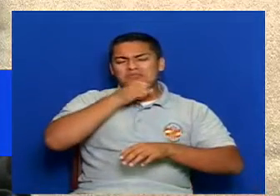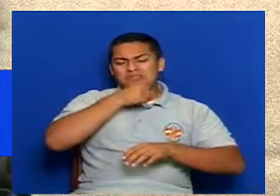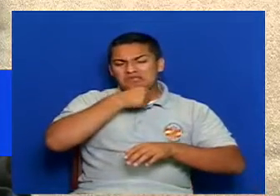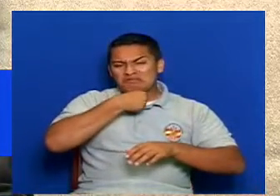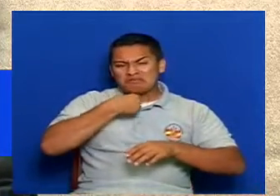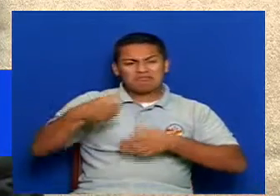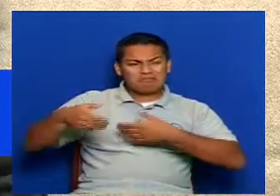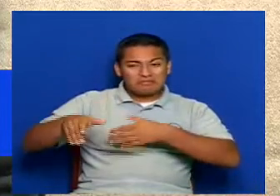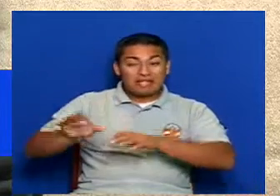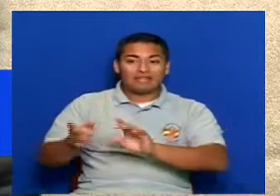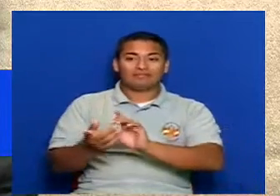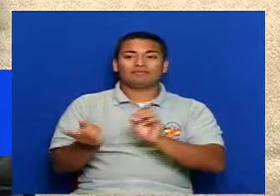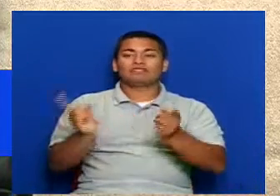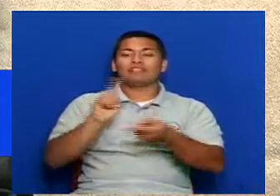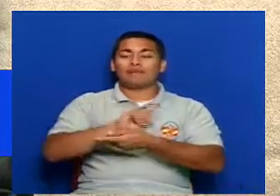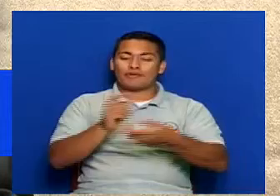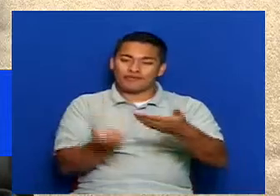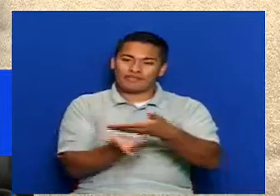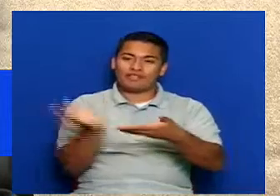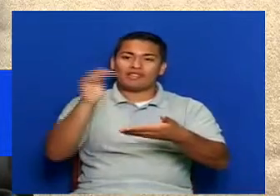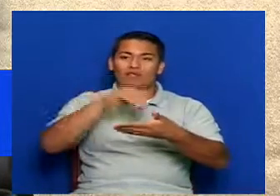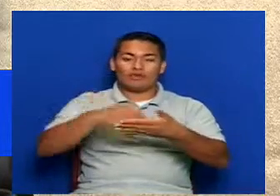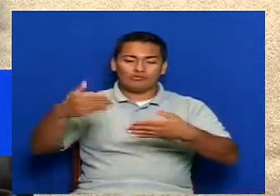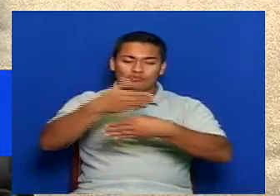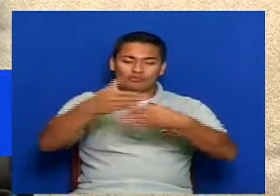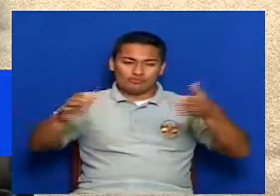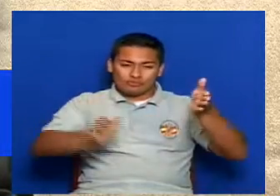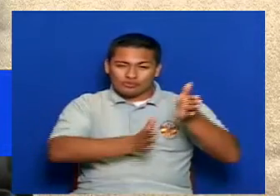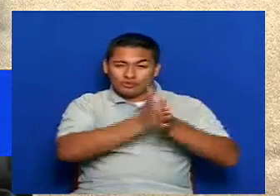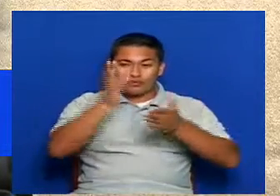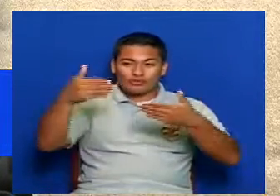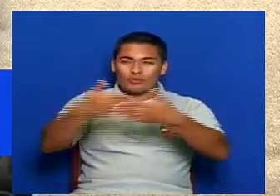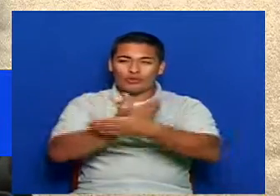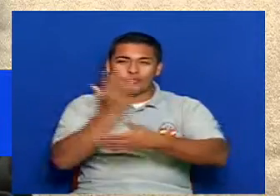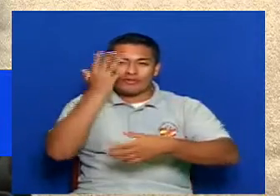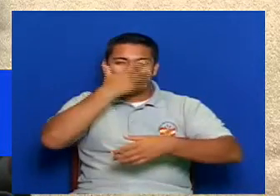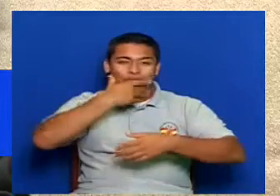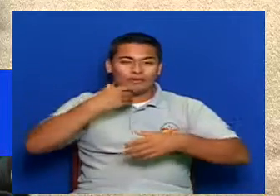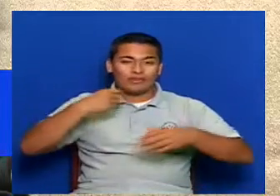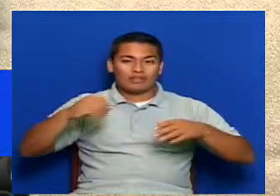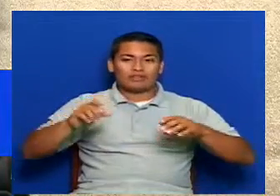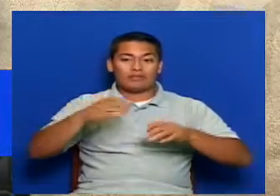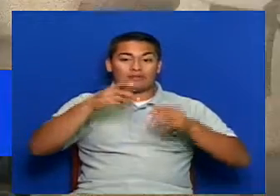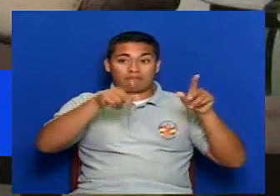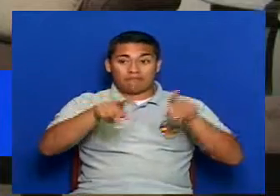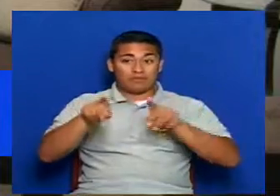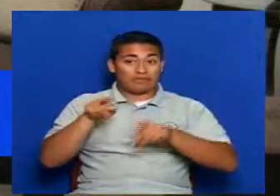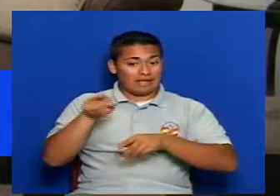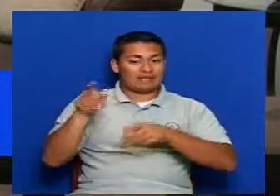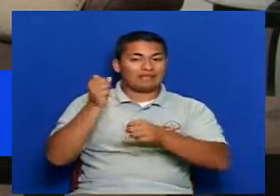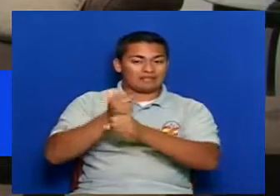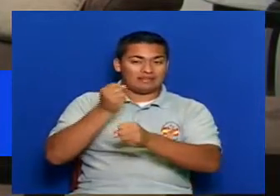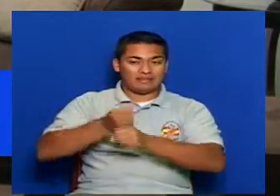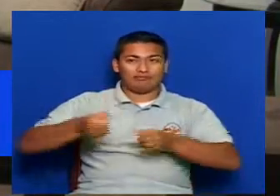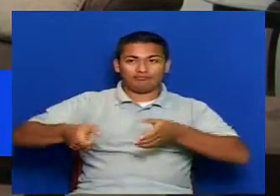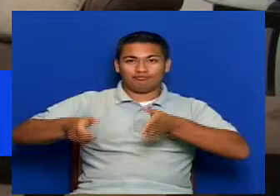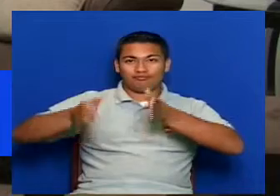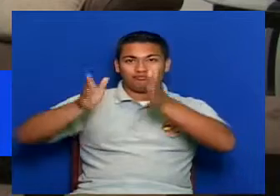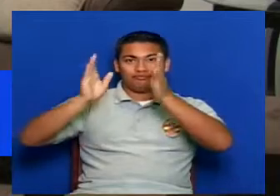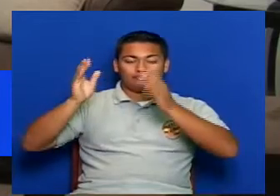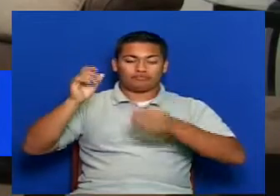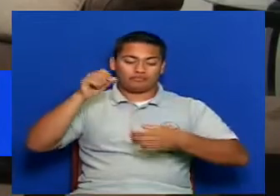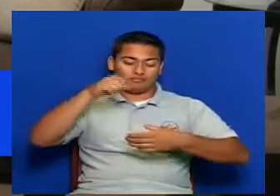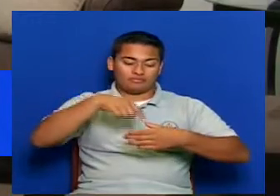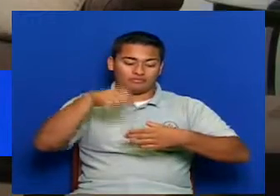esto se ha vuelto a retomar el centro genético hoy se ha modernizado el equipo humano que labora en el centro genético de semillas